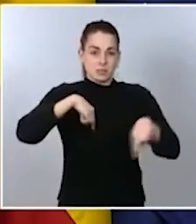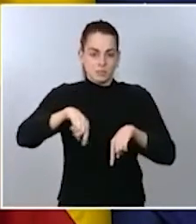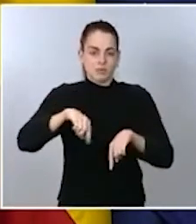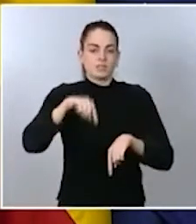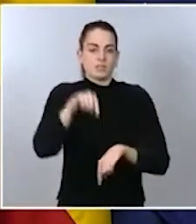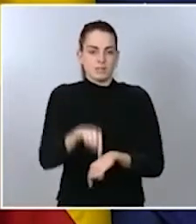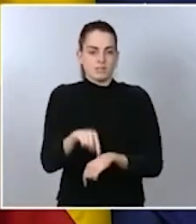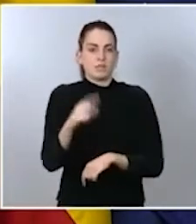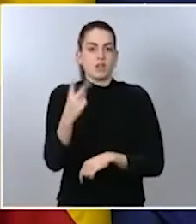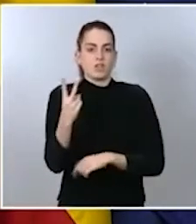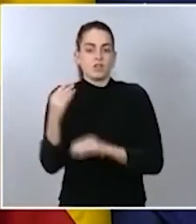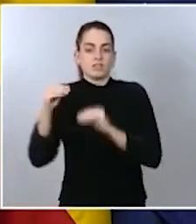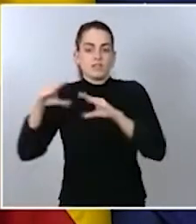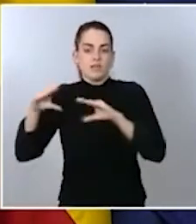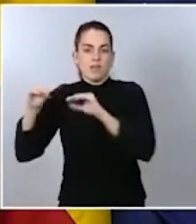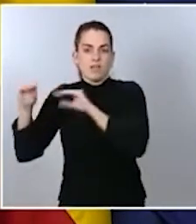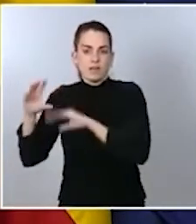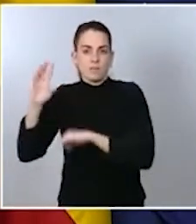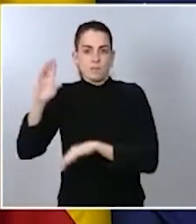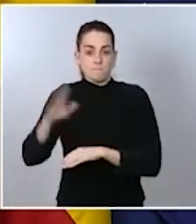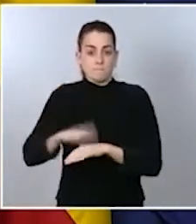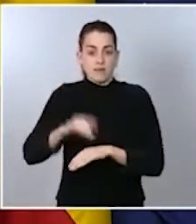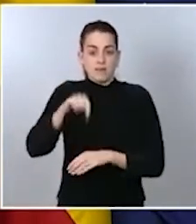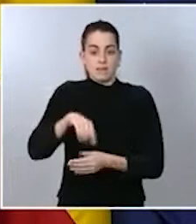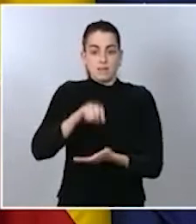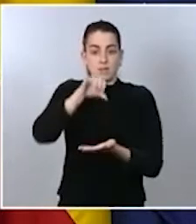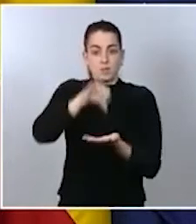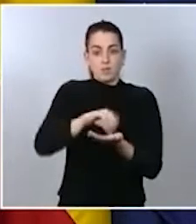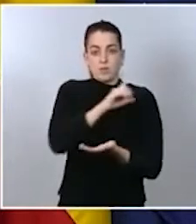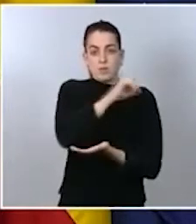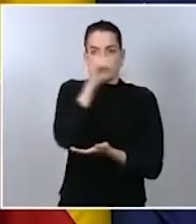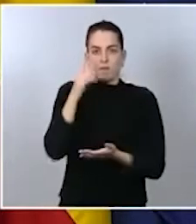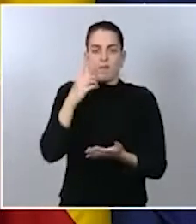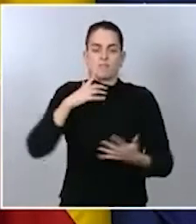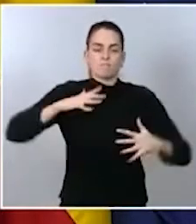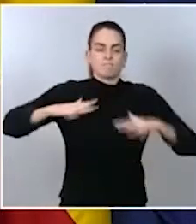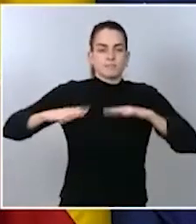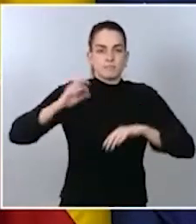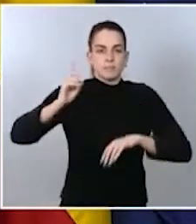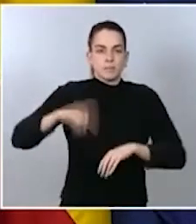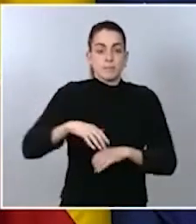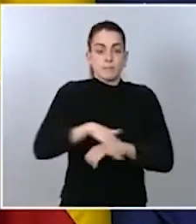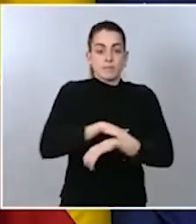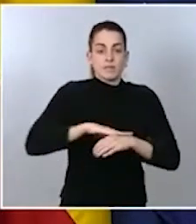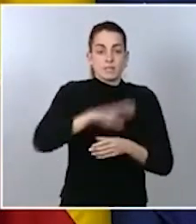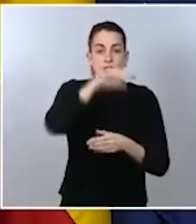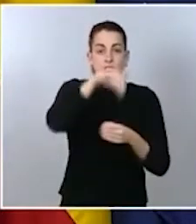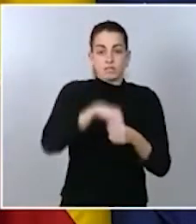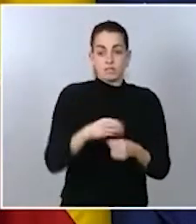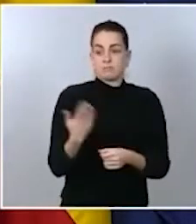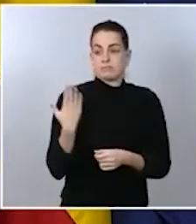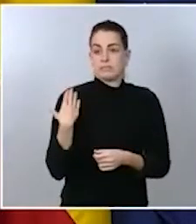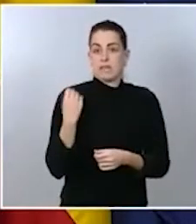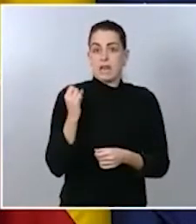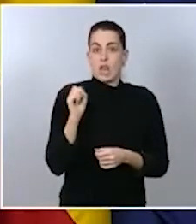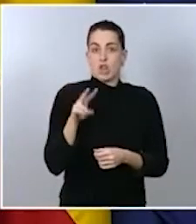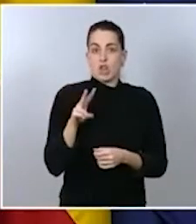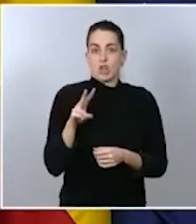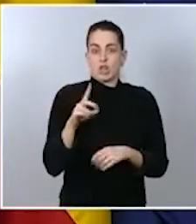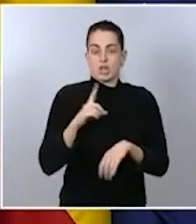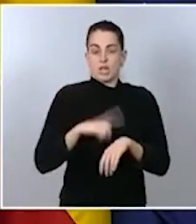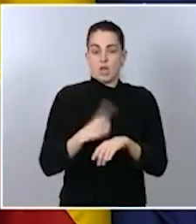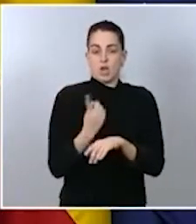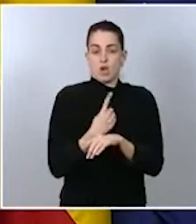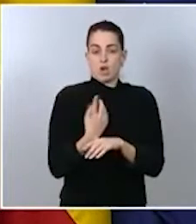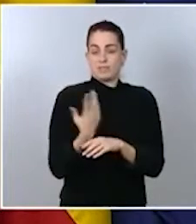en la ciudad de madrid el ministerio del interior activo asimismo a las 12 horas del pasado 7 de enero